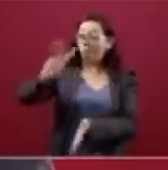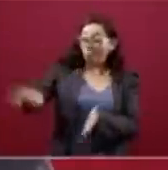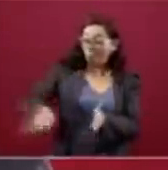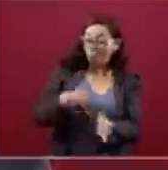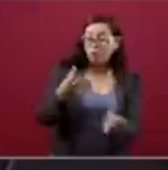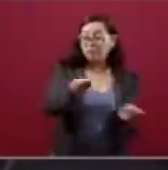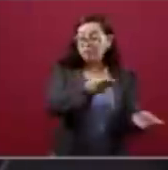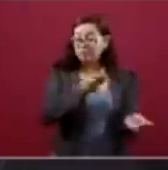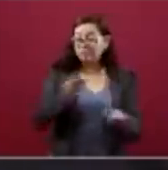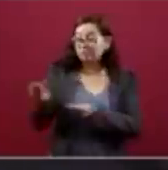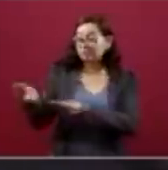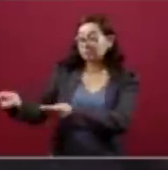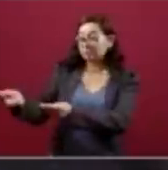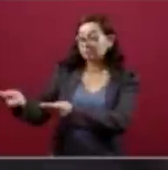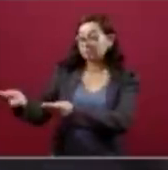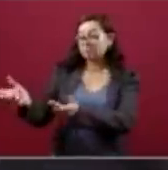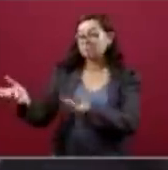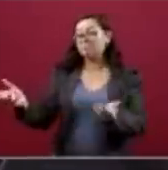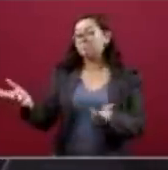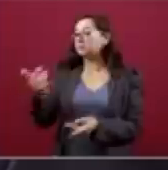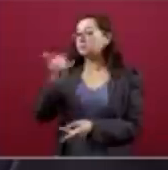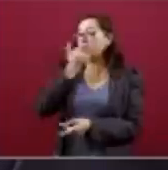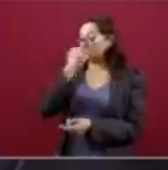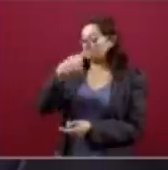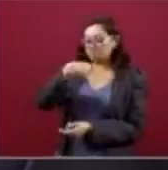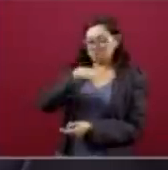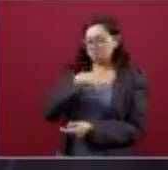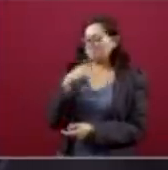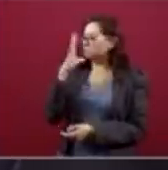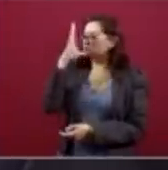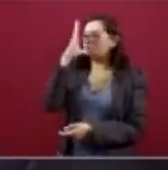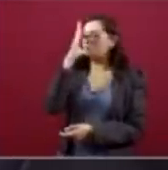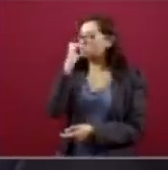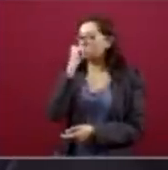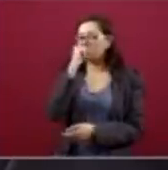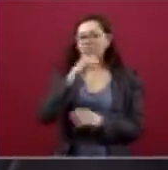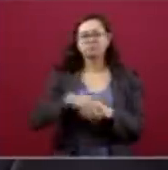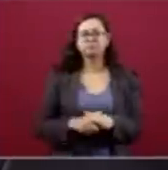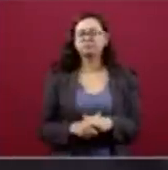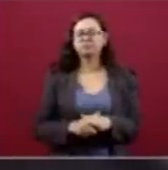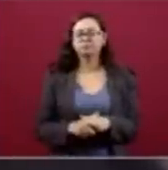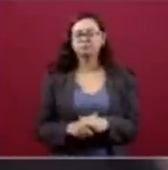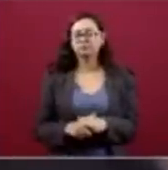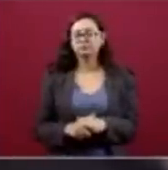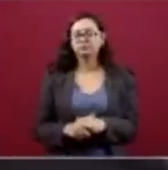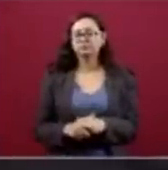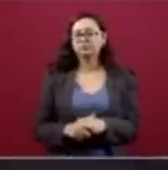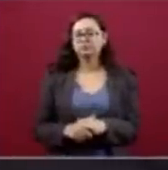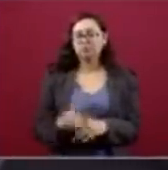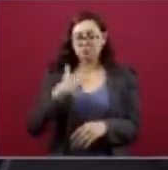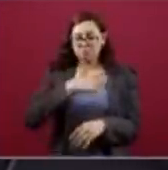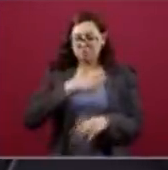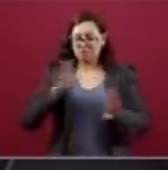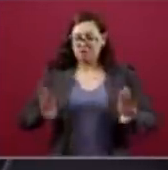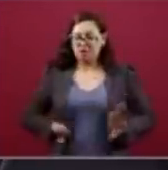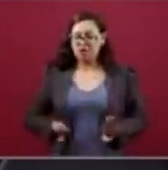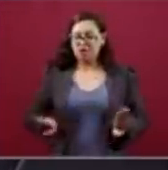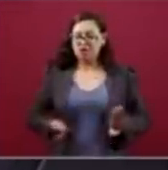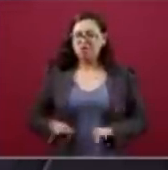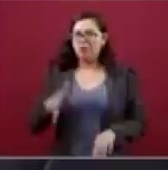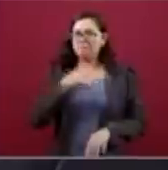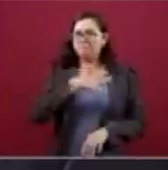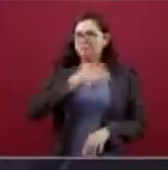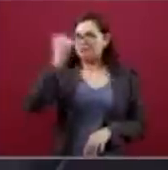de que él no podía hacerlo, porque significaba una traición a sus principios, y que